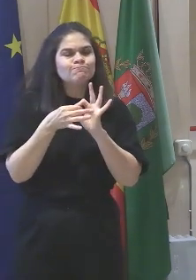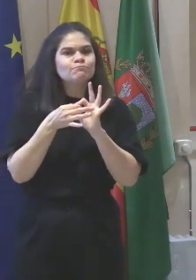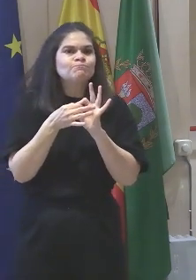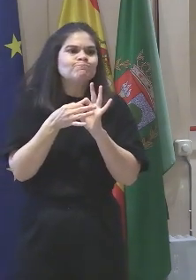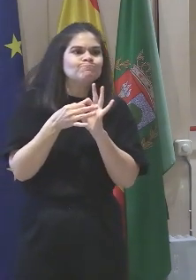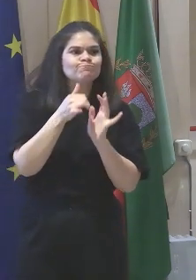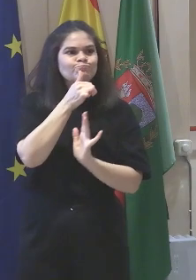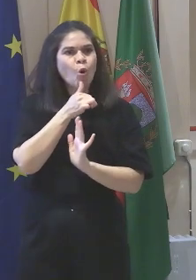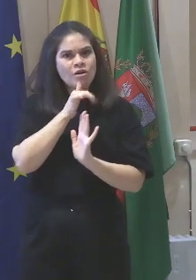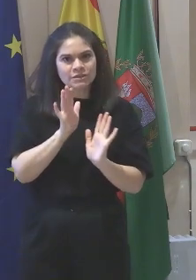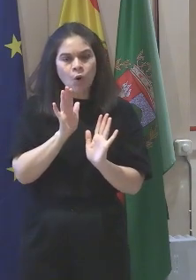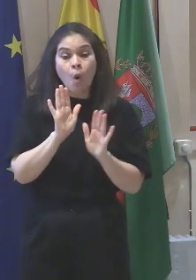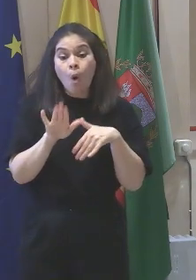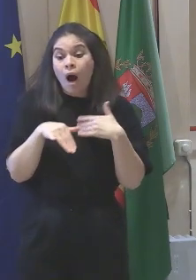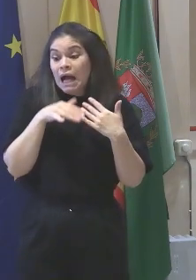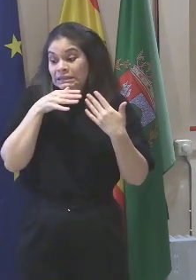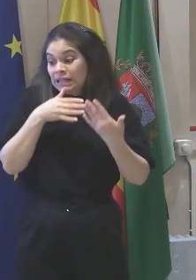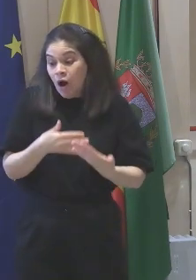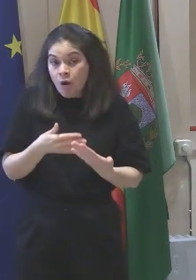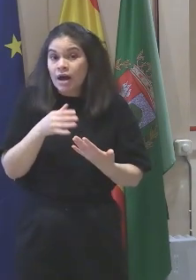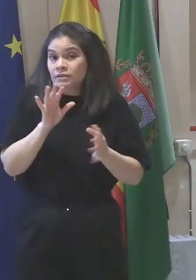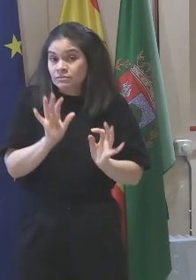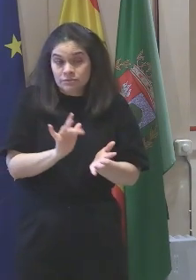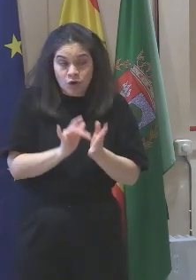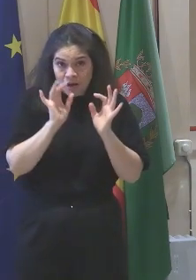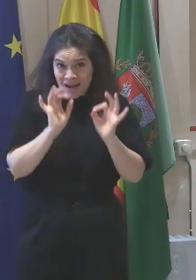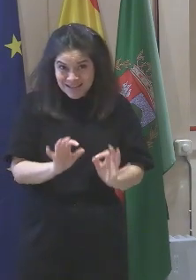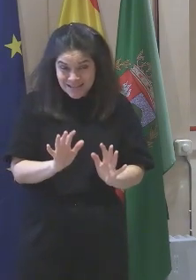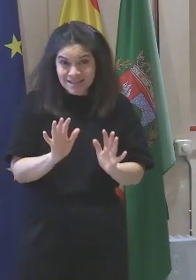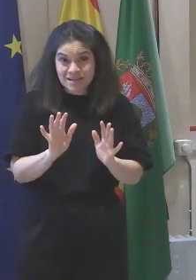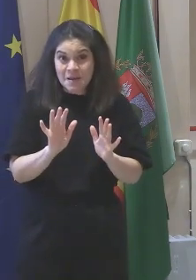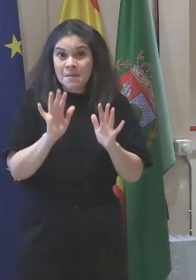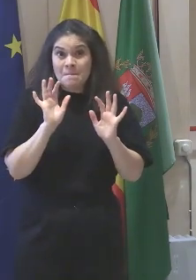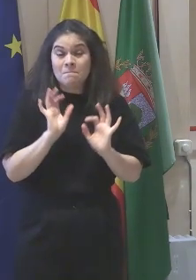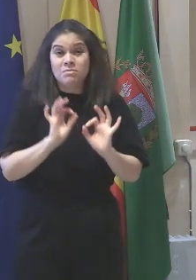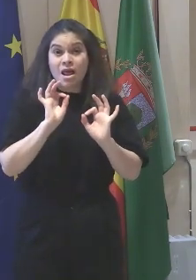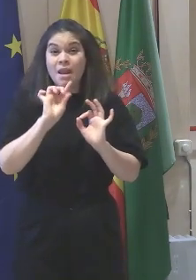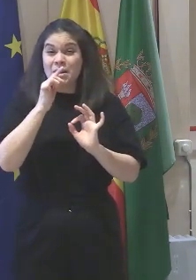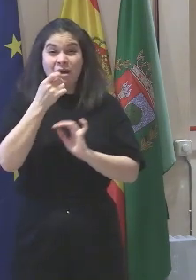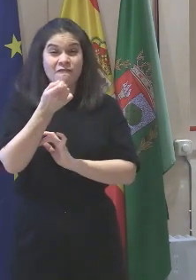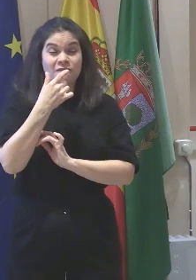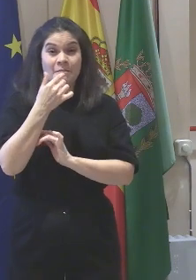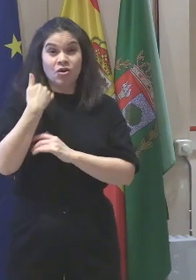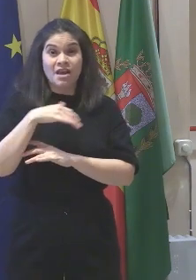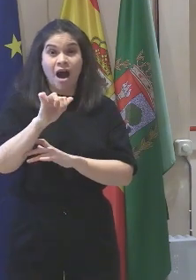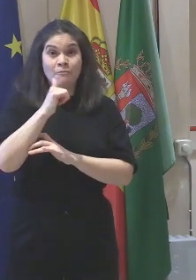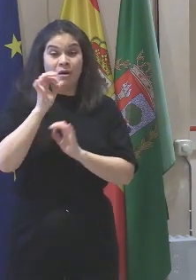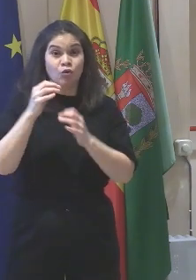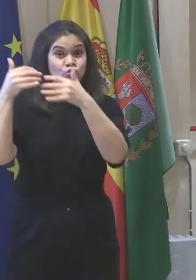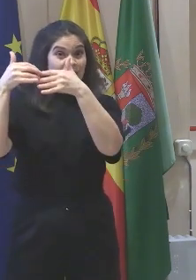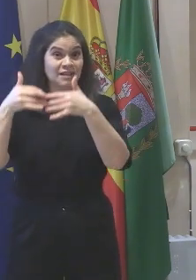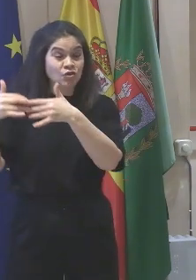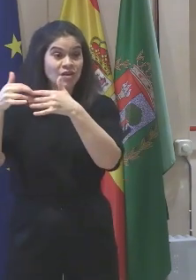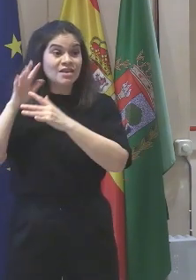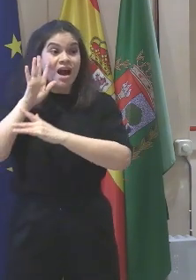modesto, o así ha sido hasta la fecha, hasta específicamente el primer fármaco que ha sido aprobado en Estados Unidos, pero que ahora